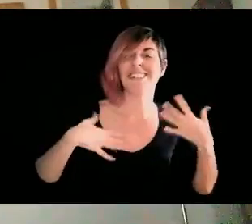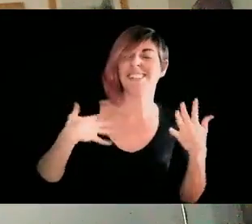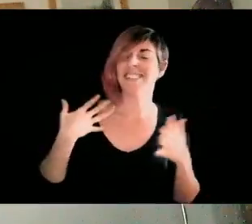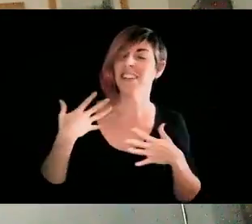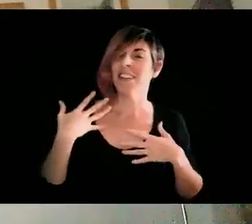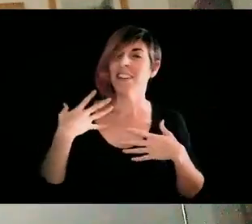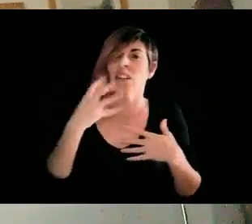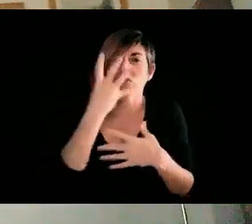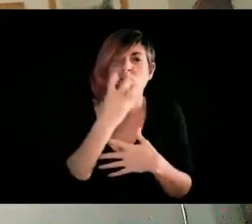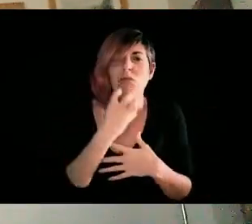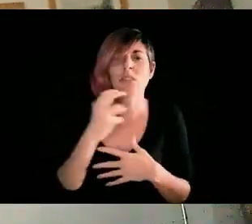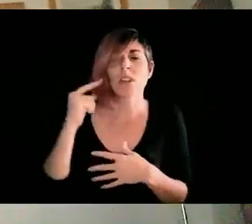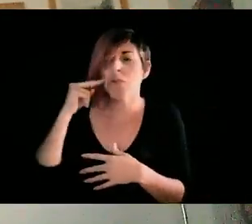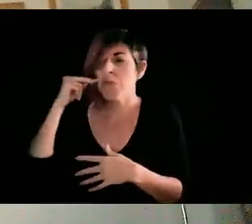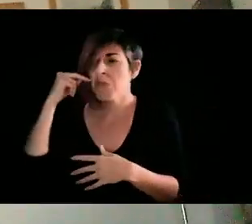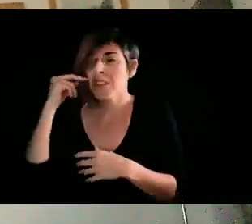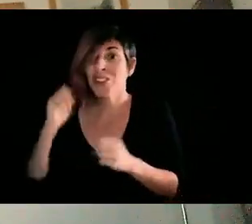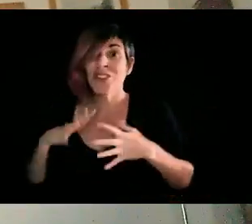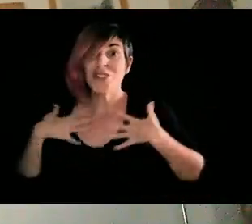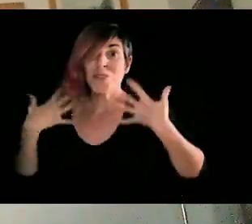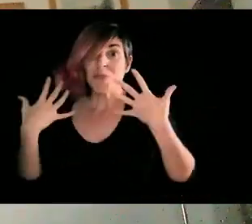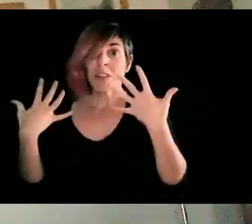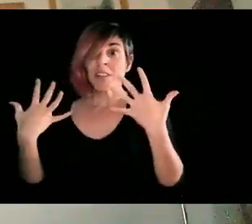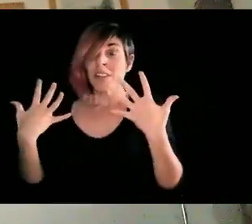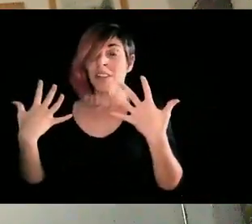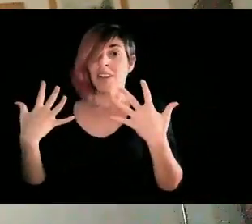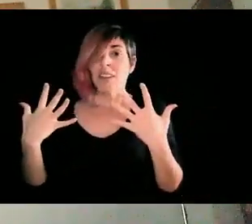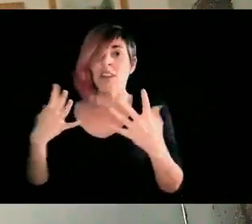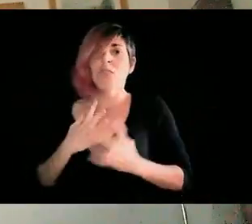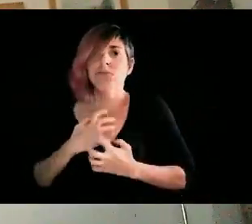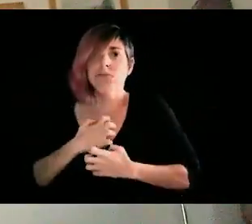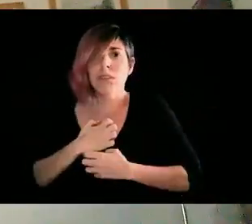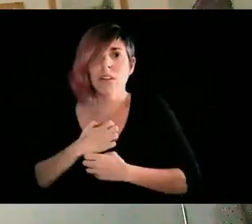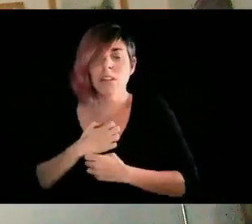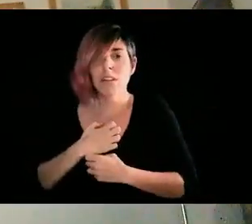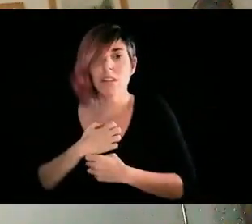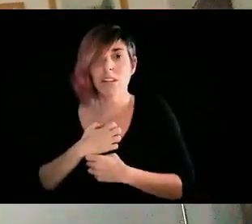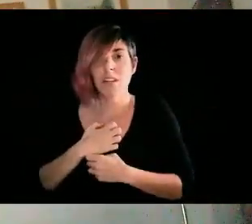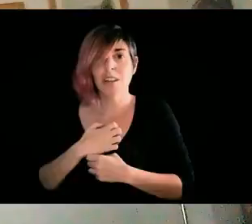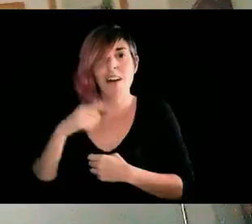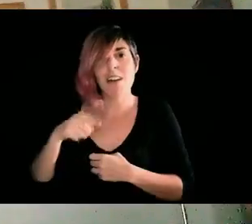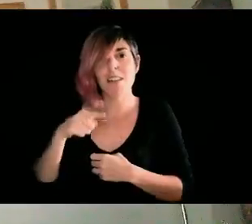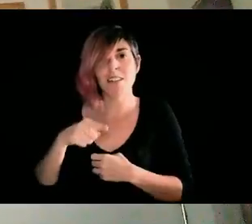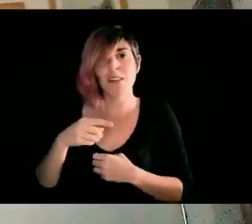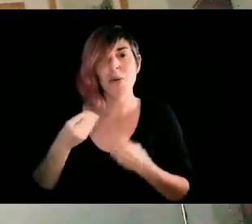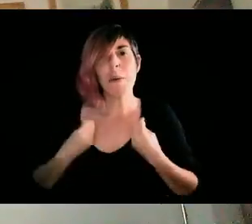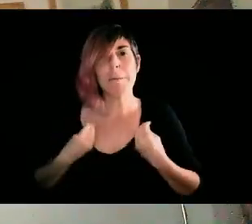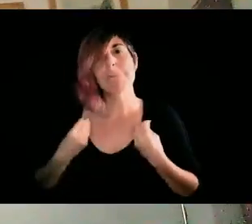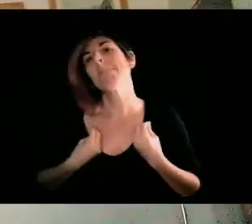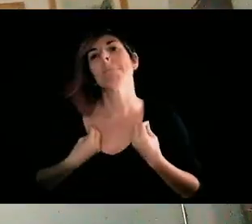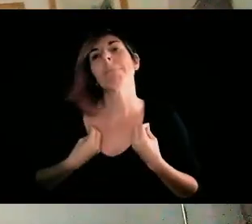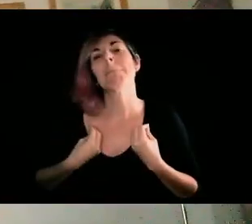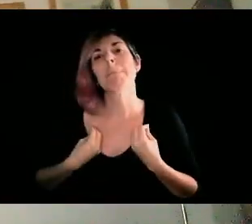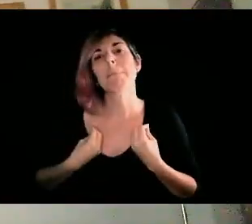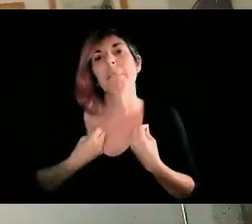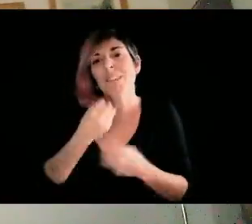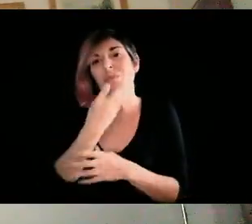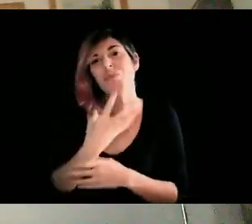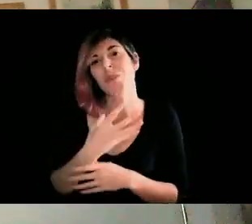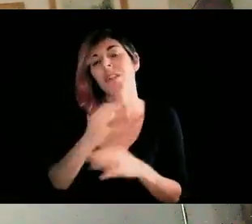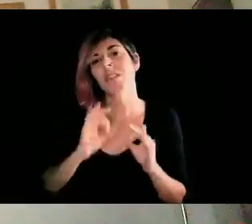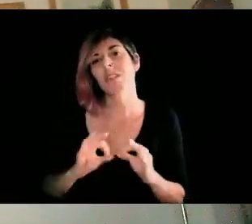alegría, tristeza, ansiedad, miedo, sorpresa, y así la vida es una vida